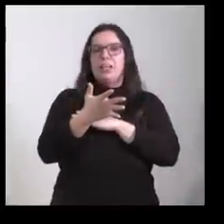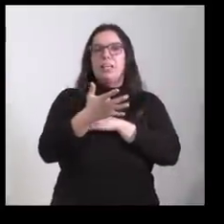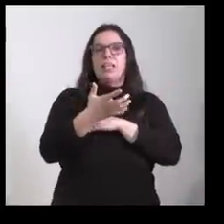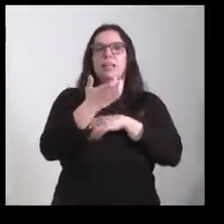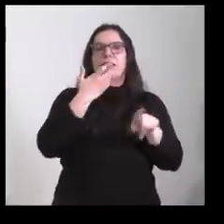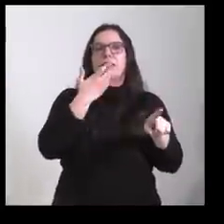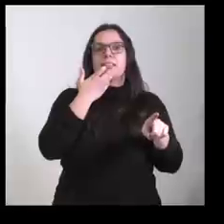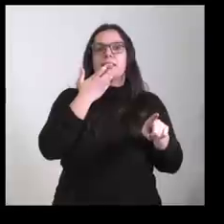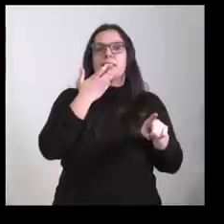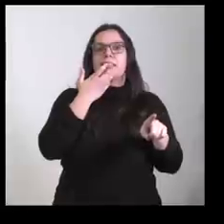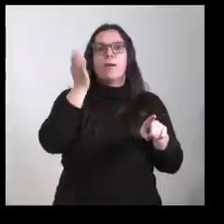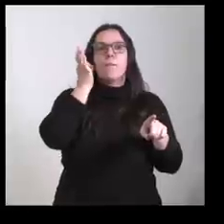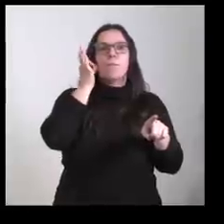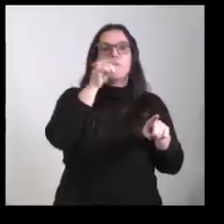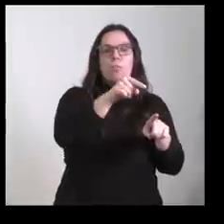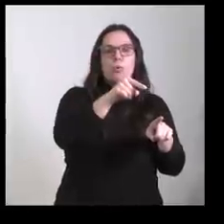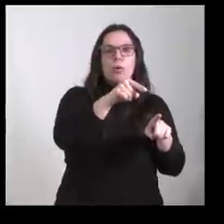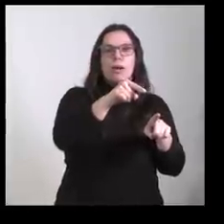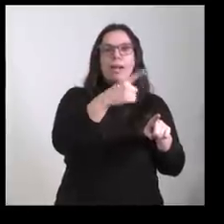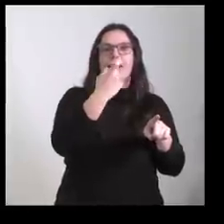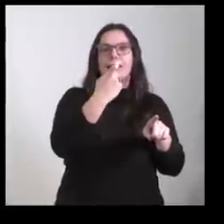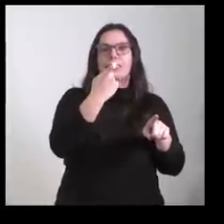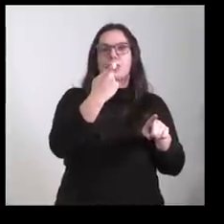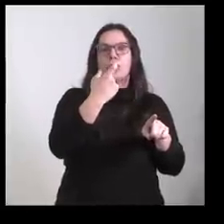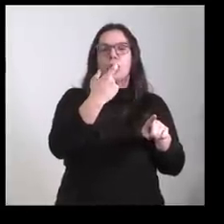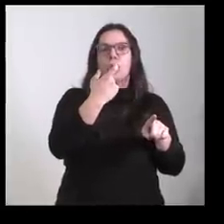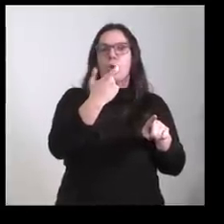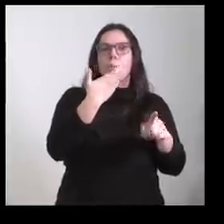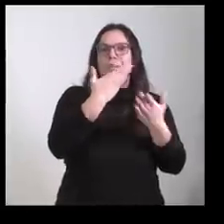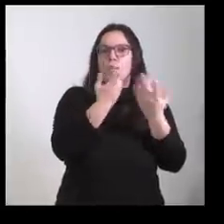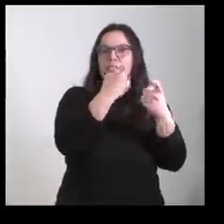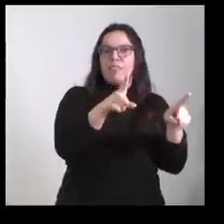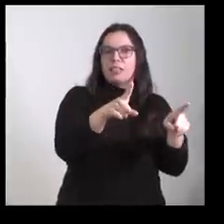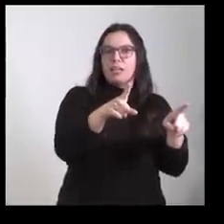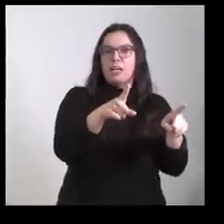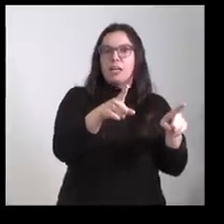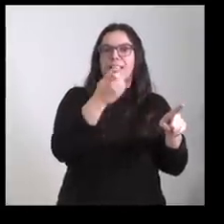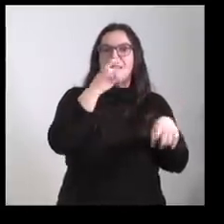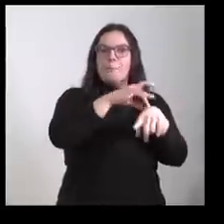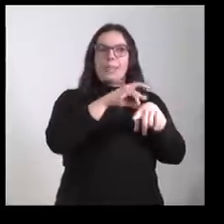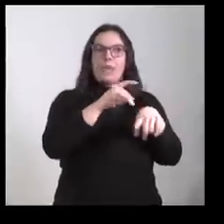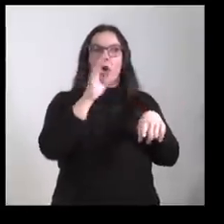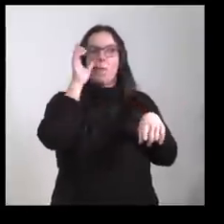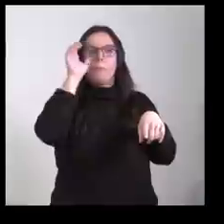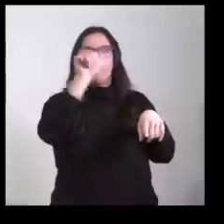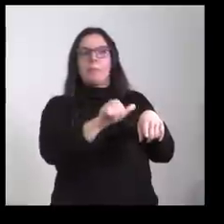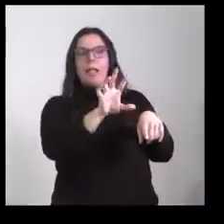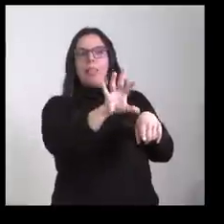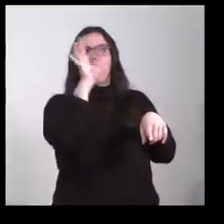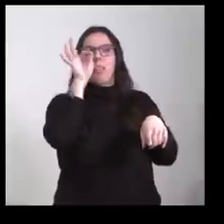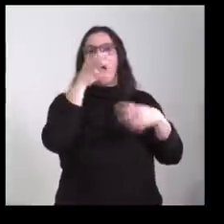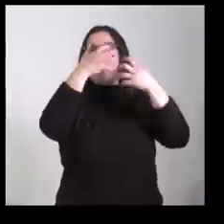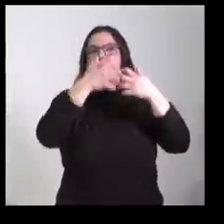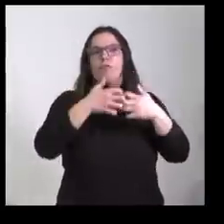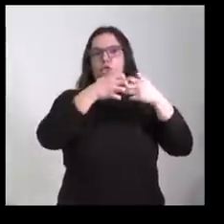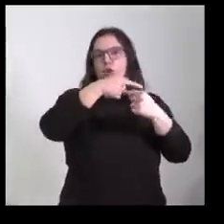que ella diga pues Necesito un poco de asistencia psicológica si el médico si la ve afectada o lo que sea va a activar directamente